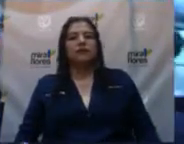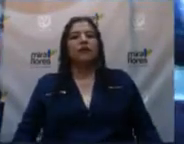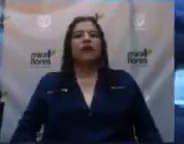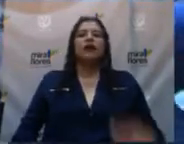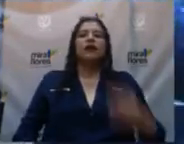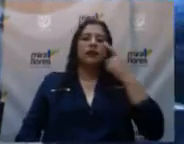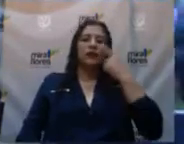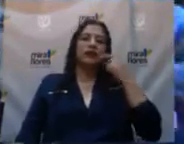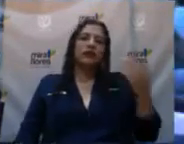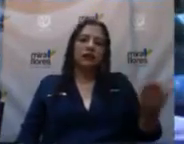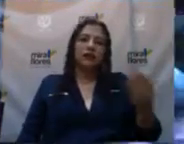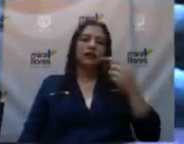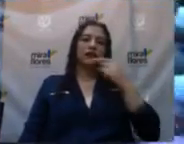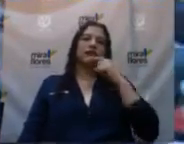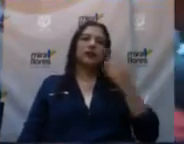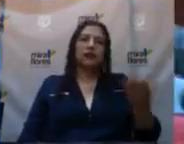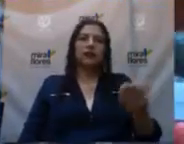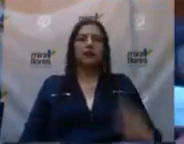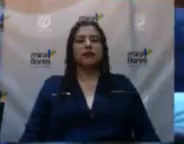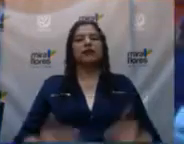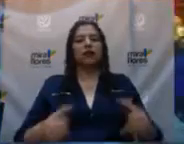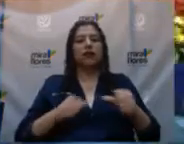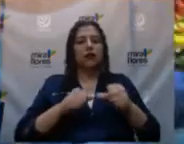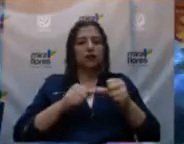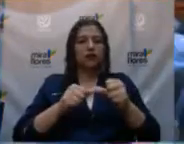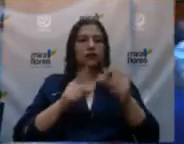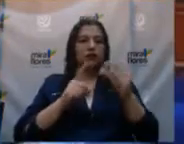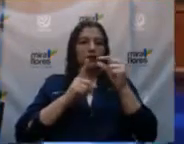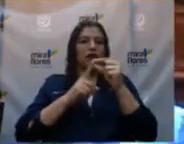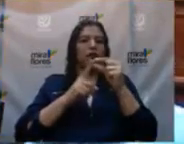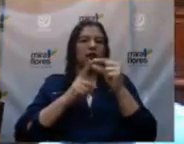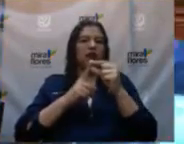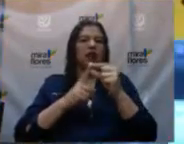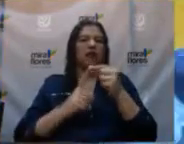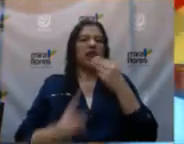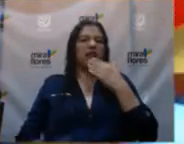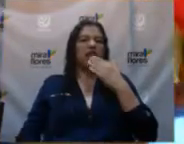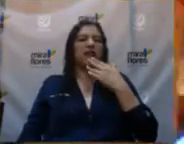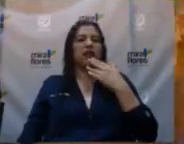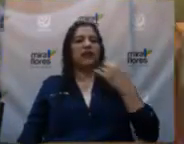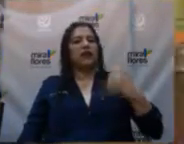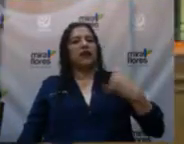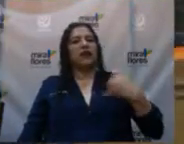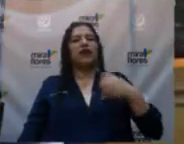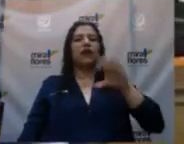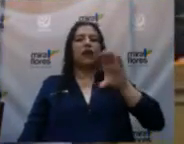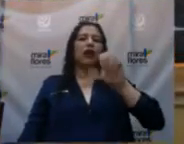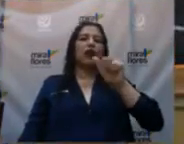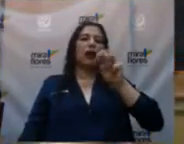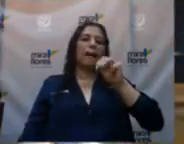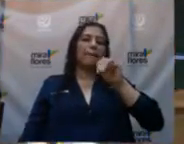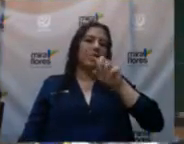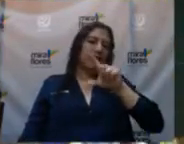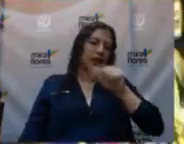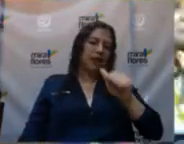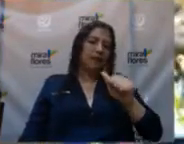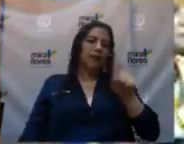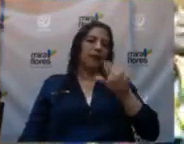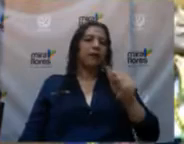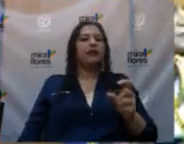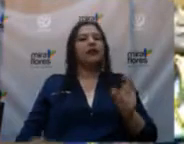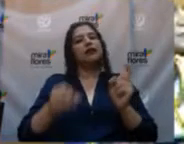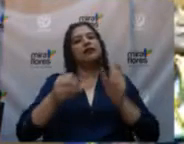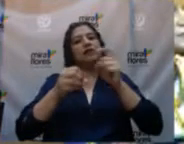Señoras y señores, a continuación las palabras de la señorita Camila Zapata Alcántara,